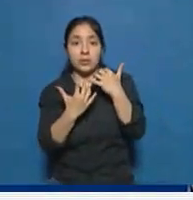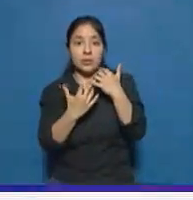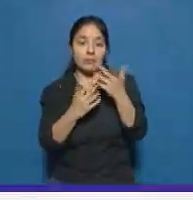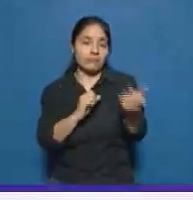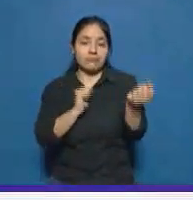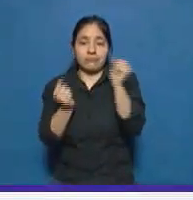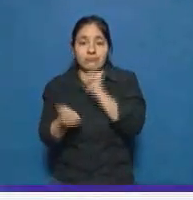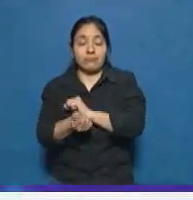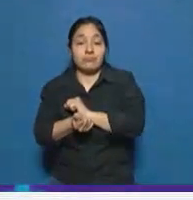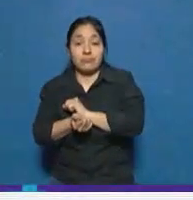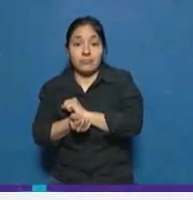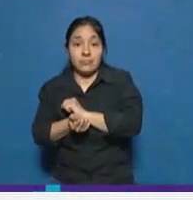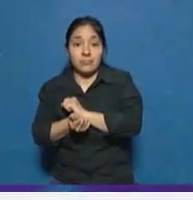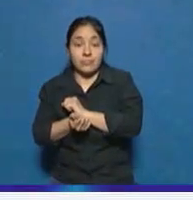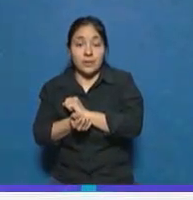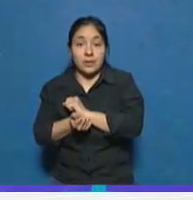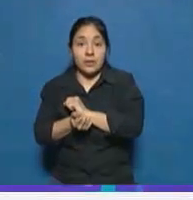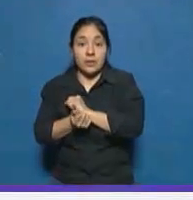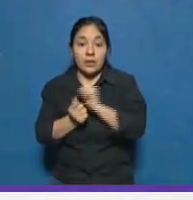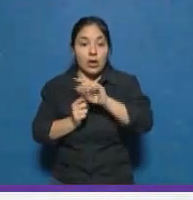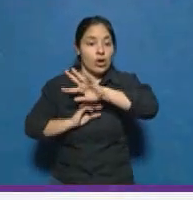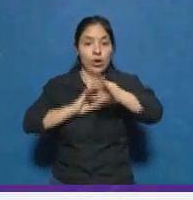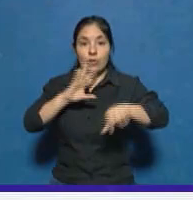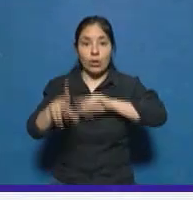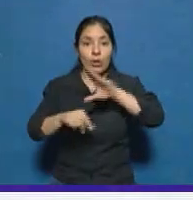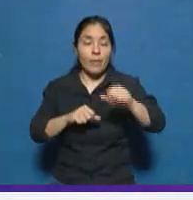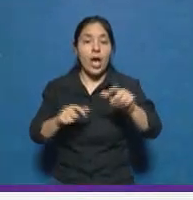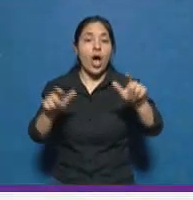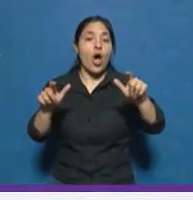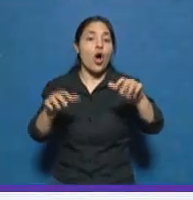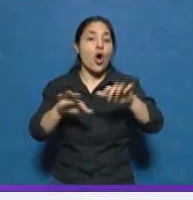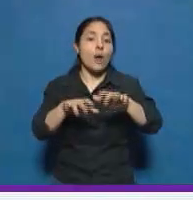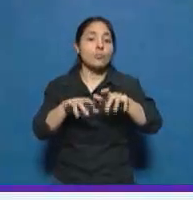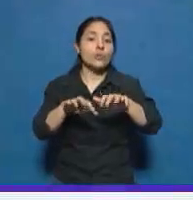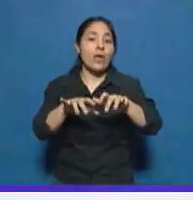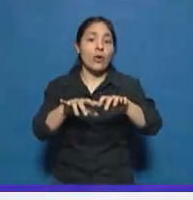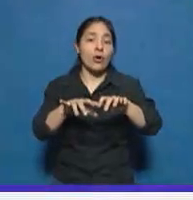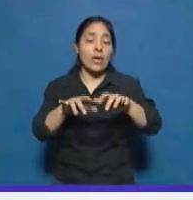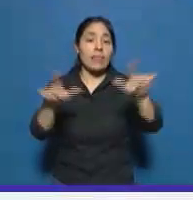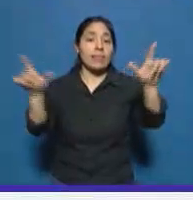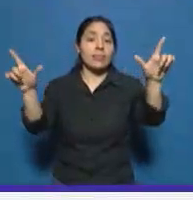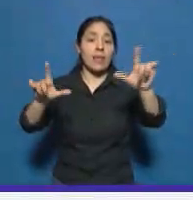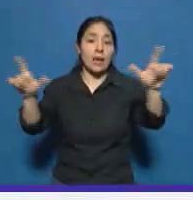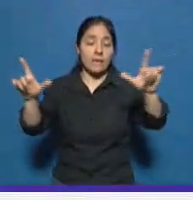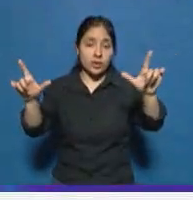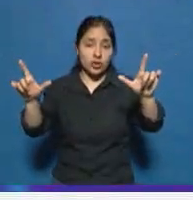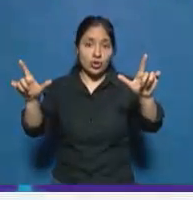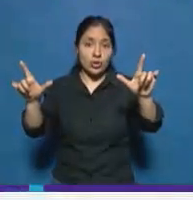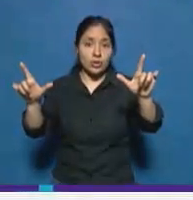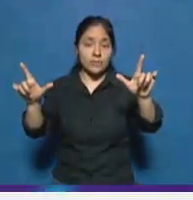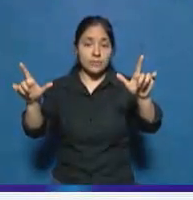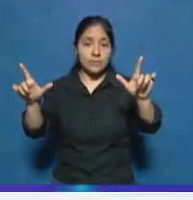personal, llevándose nada más que una computadora, un televisor, o sea,